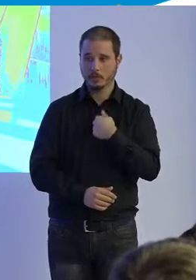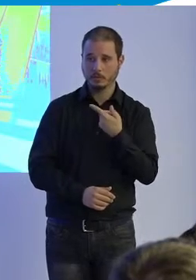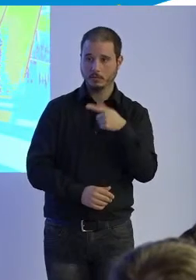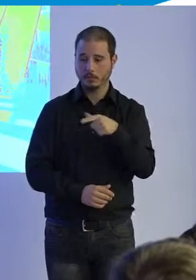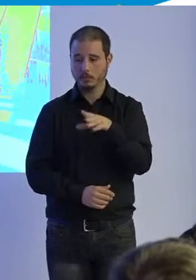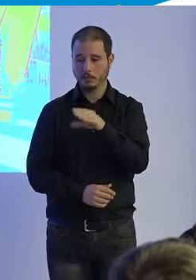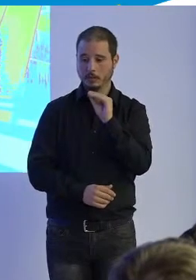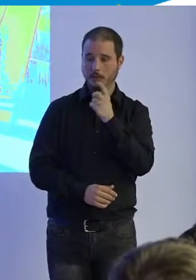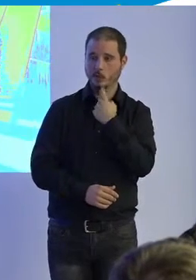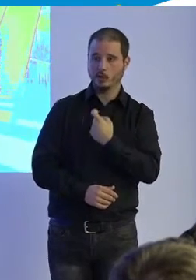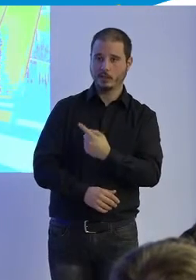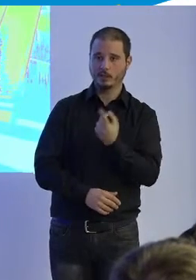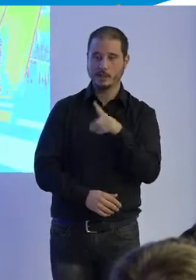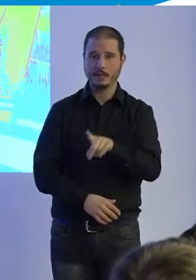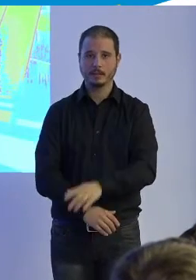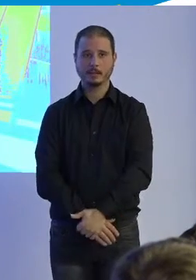poco difíciles de seguir.